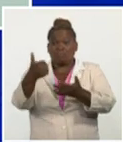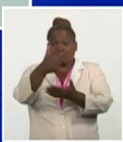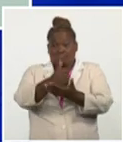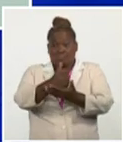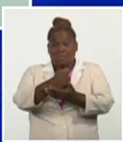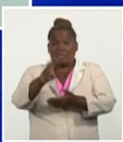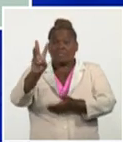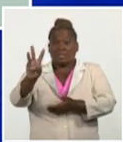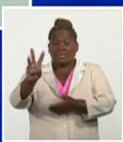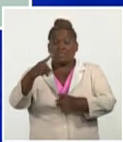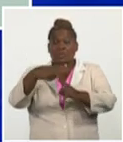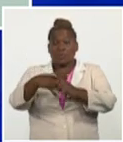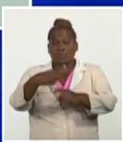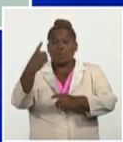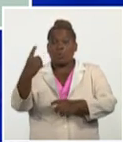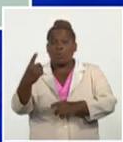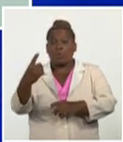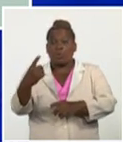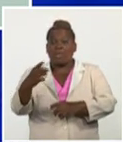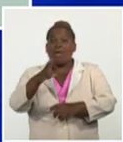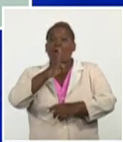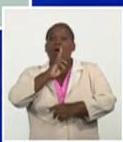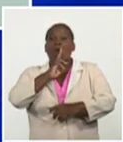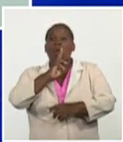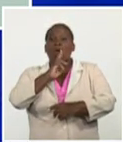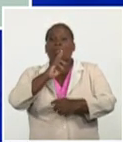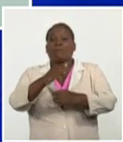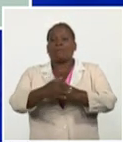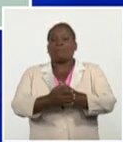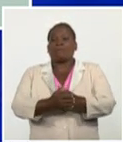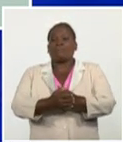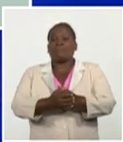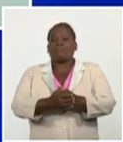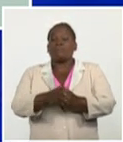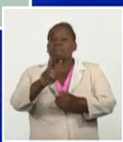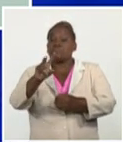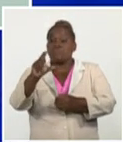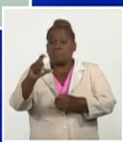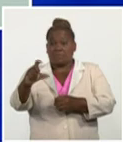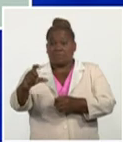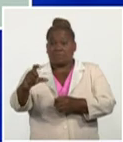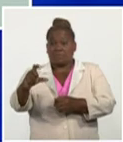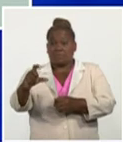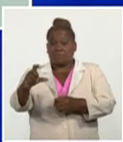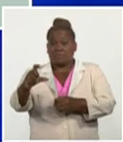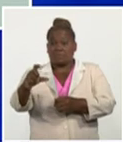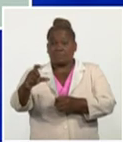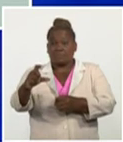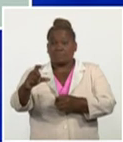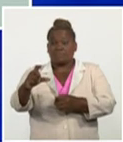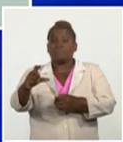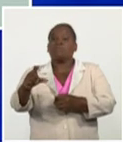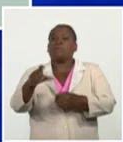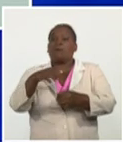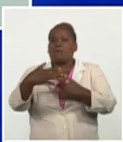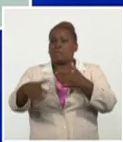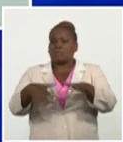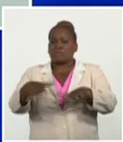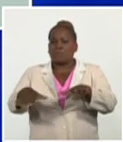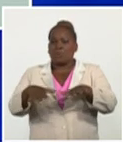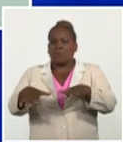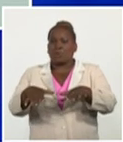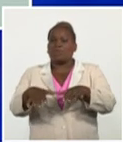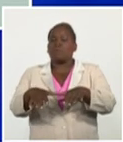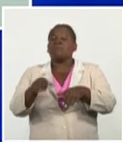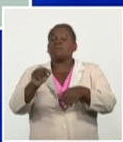1 de Aguada de Pasajeros. Villa Clara igualmente, con las acciones que realiza, mantiene control de la